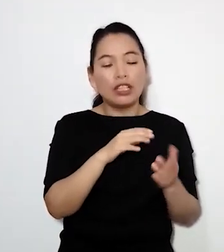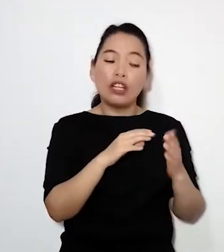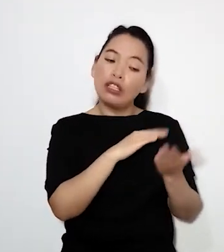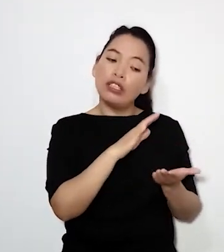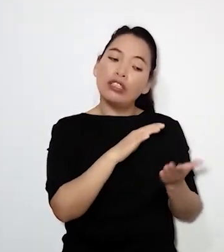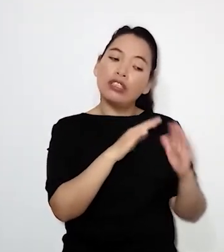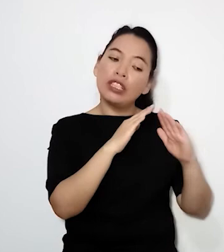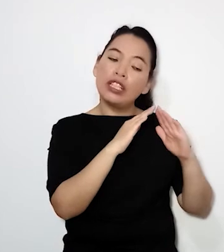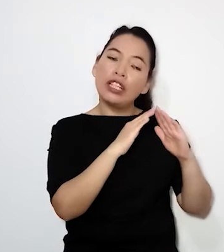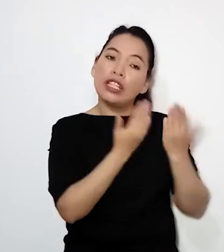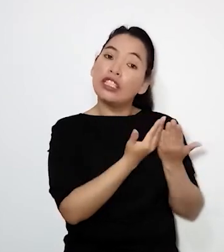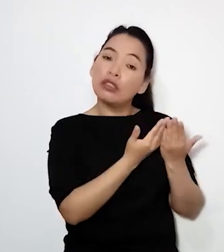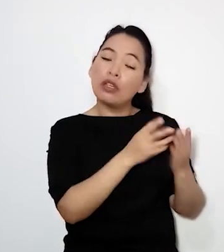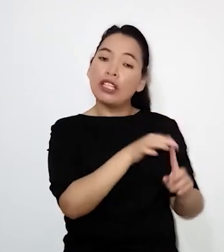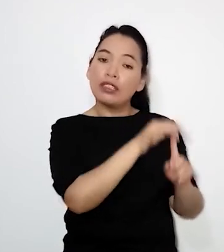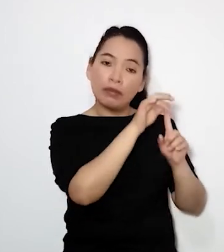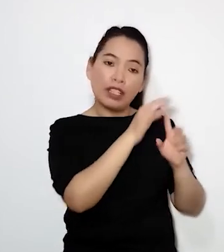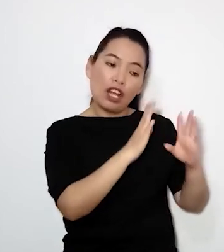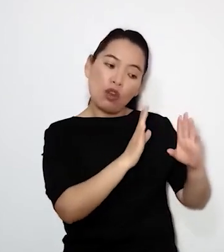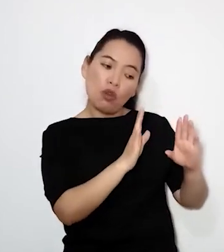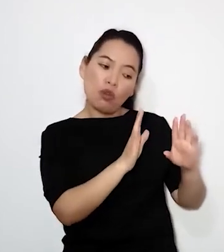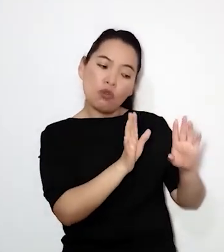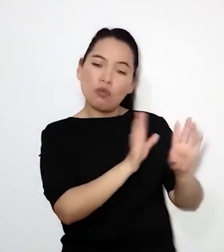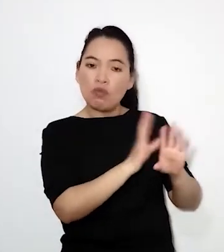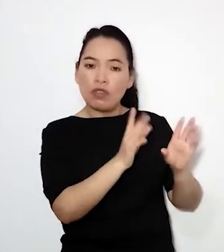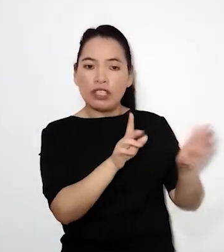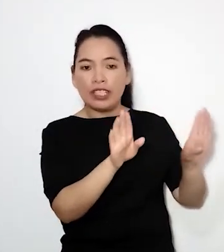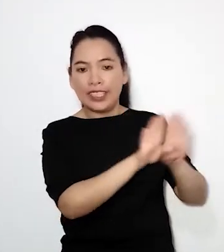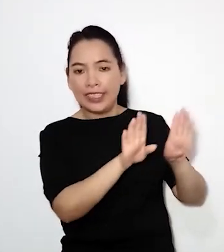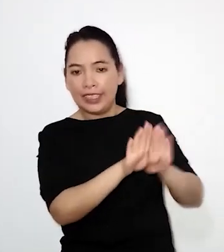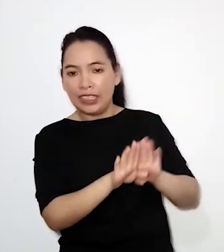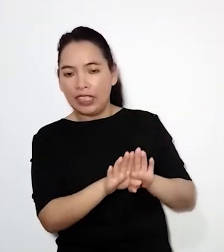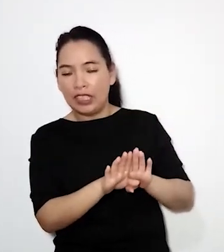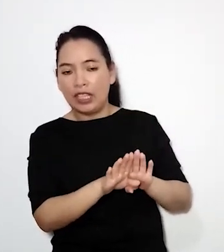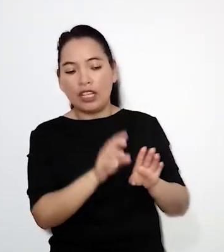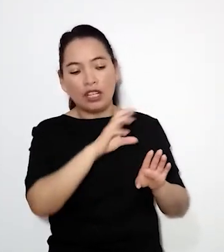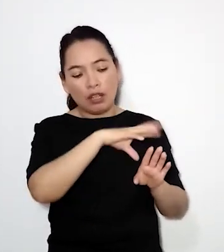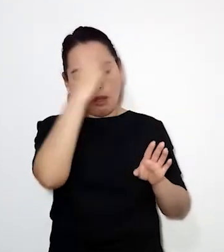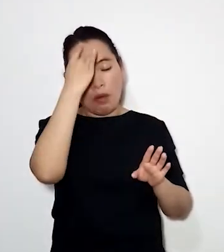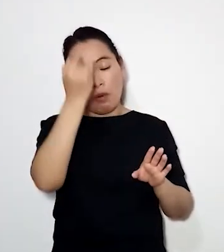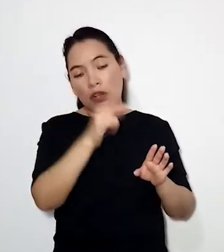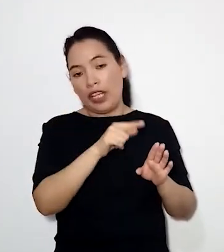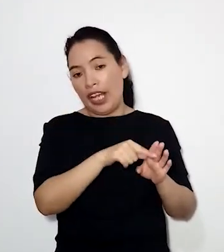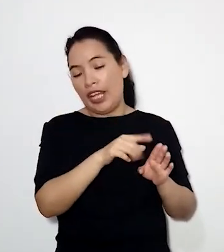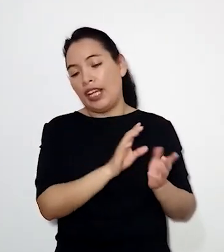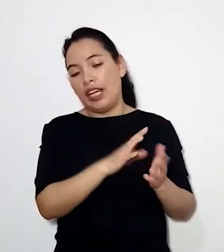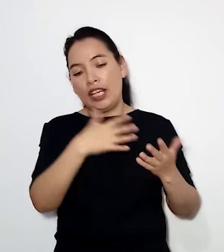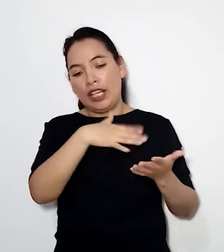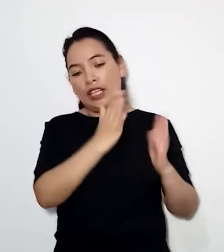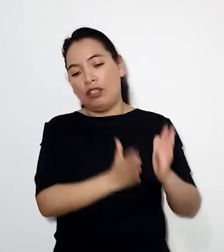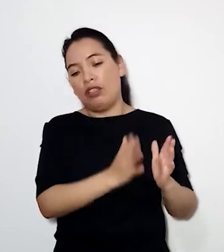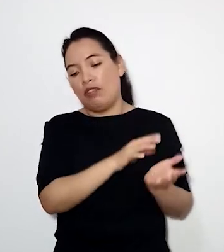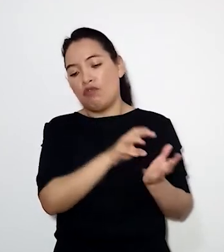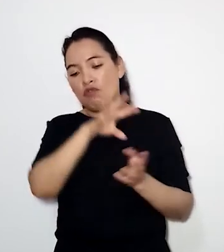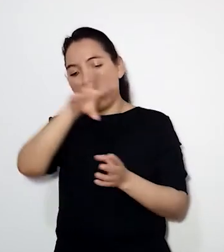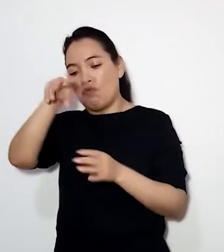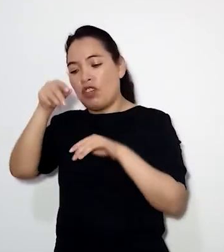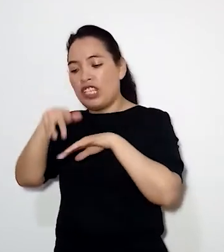se integran las y los estudiantes a la escuela regular, se transforman los centros de